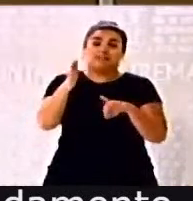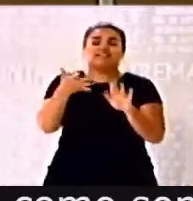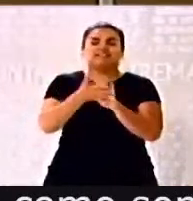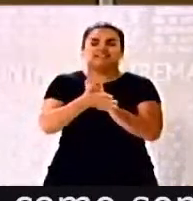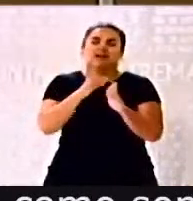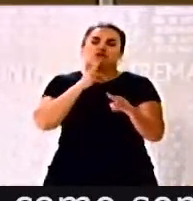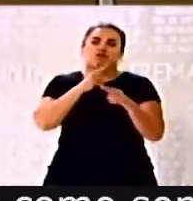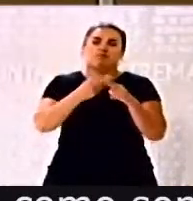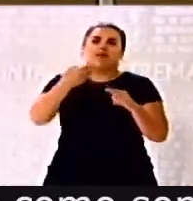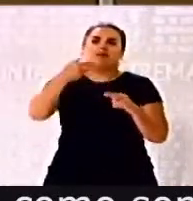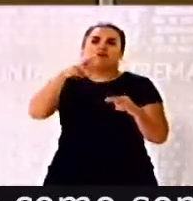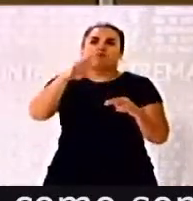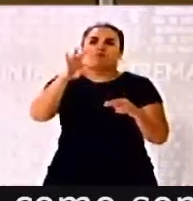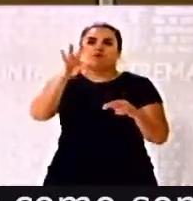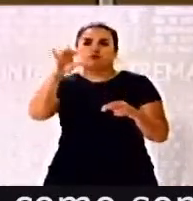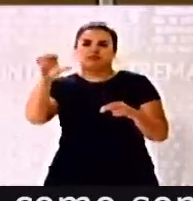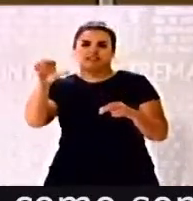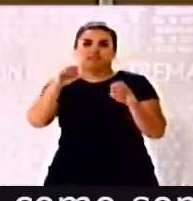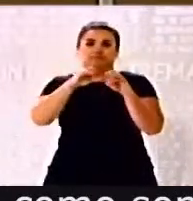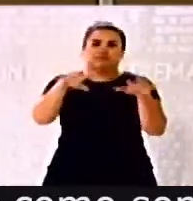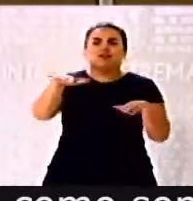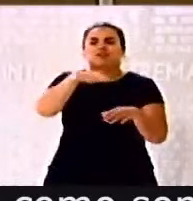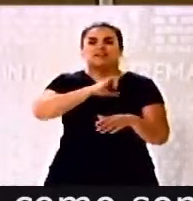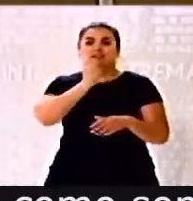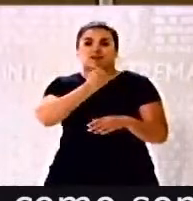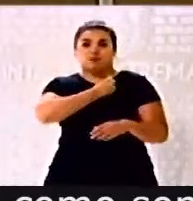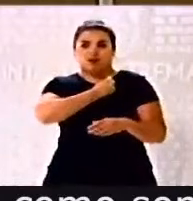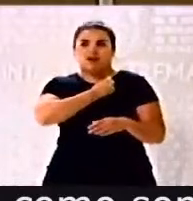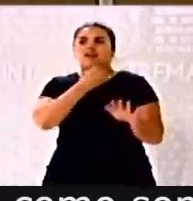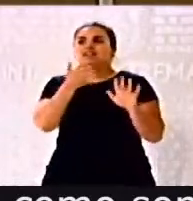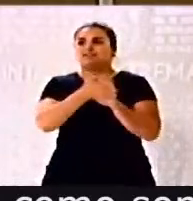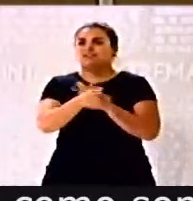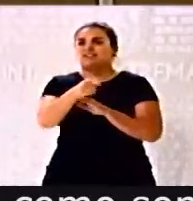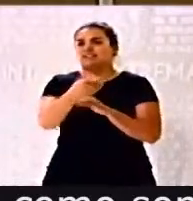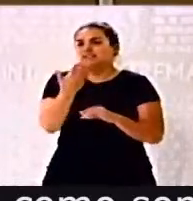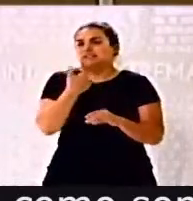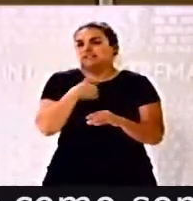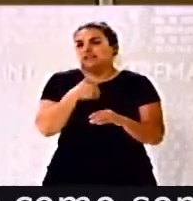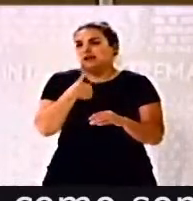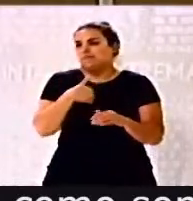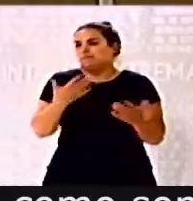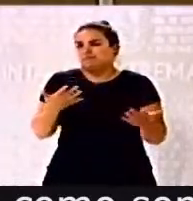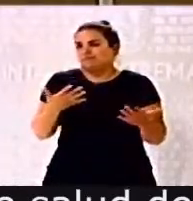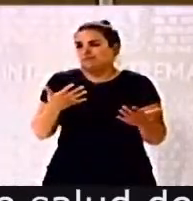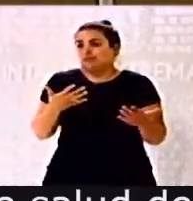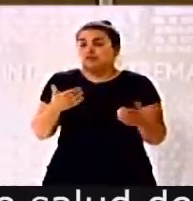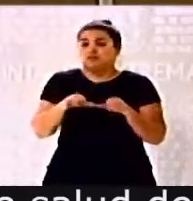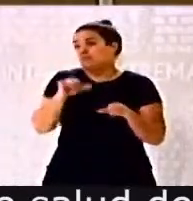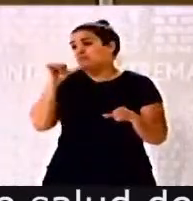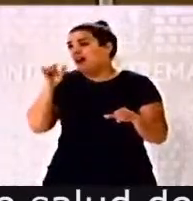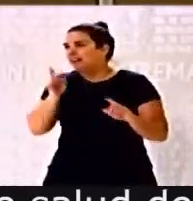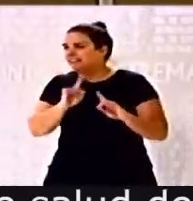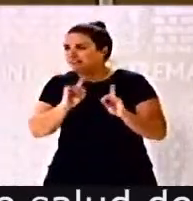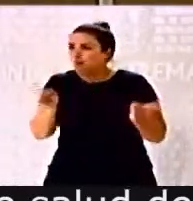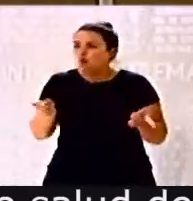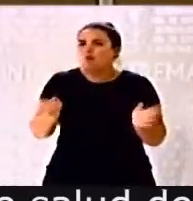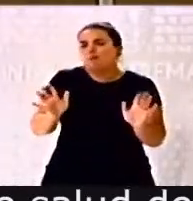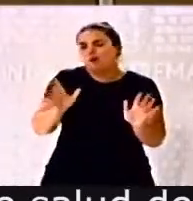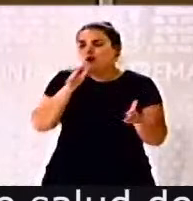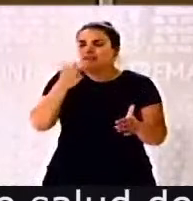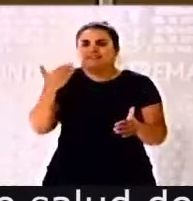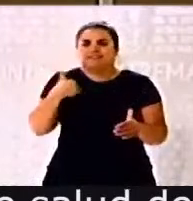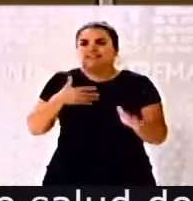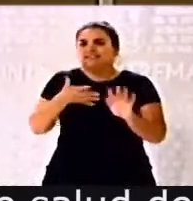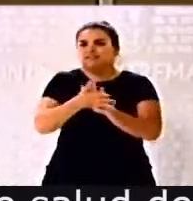brotes en el área de salud de Navalmoral, ha dejado de ser uno de los brotes, nunca lo ha sido, pero en este momento ha dejado de